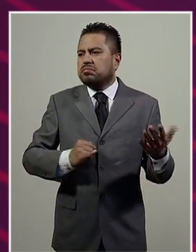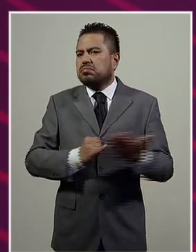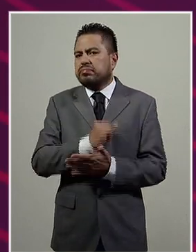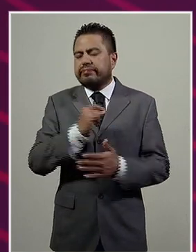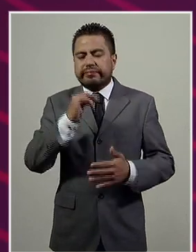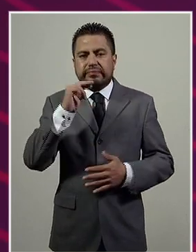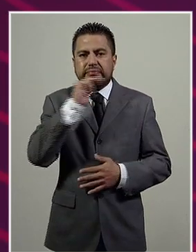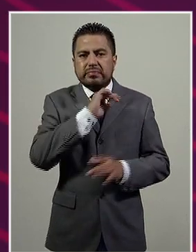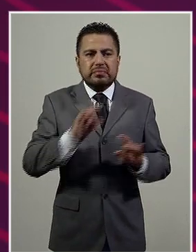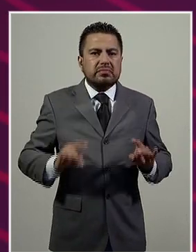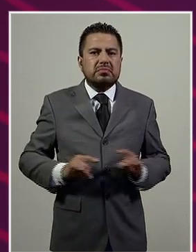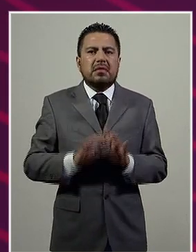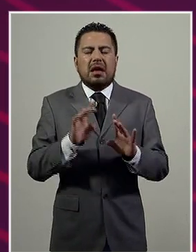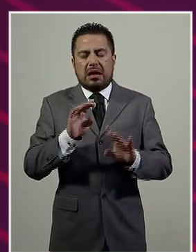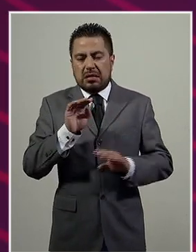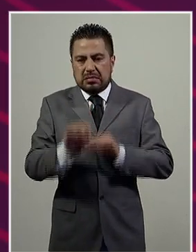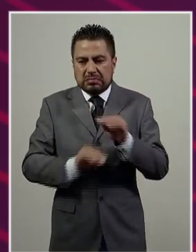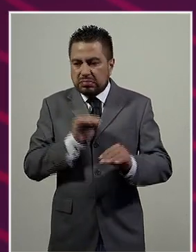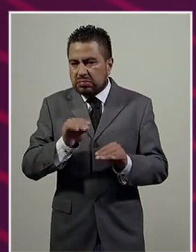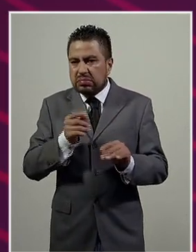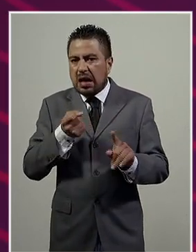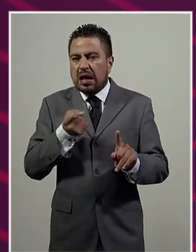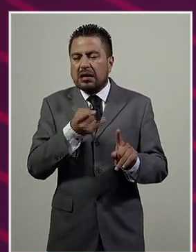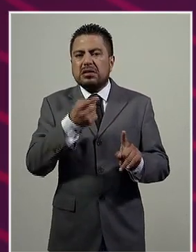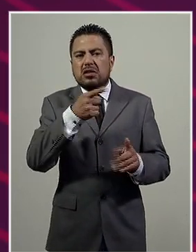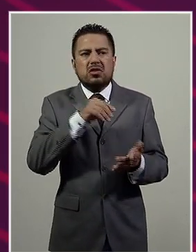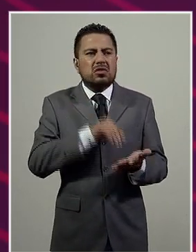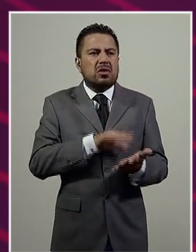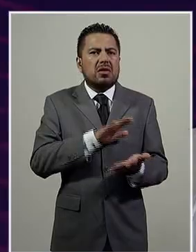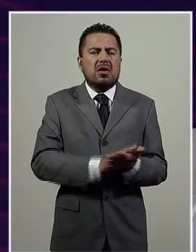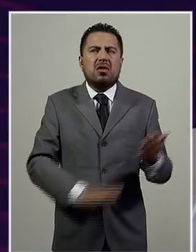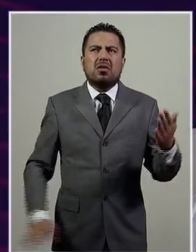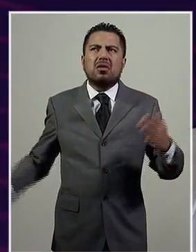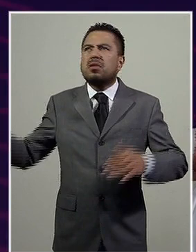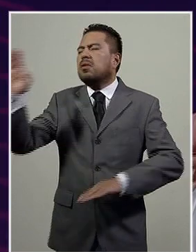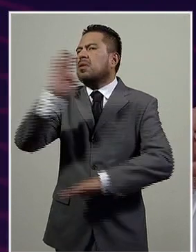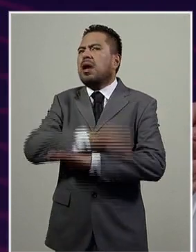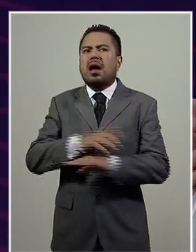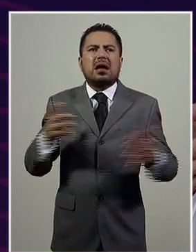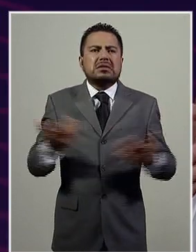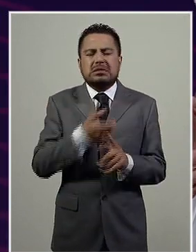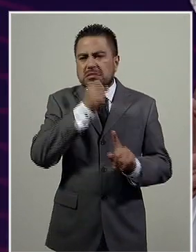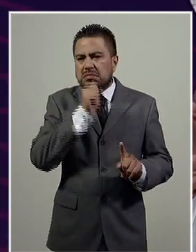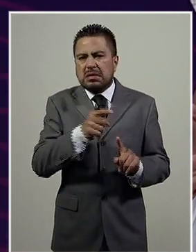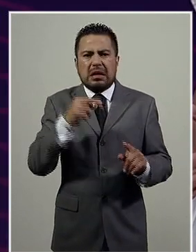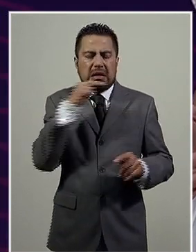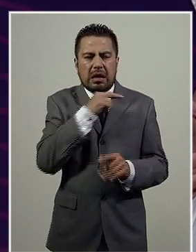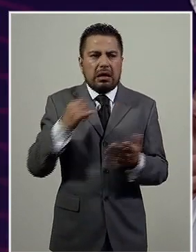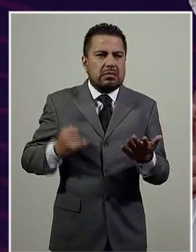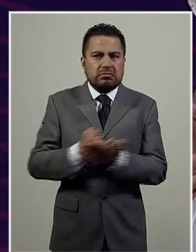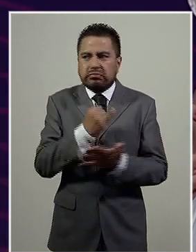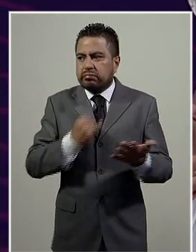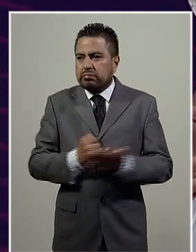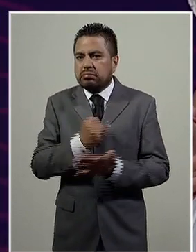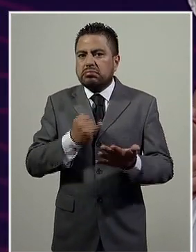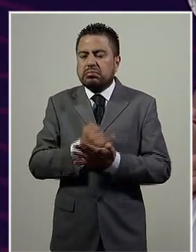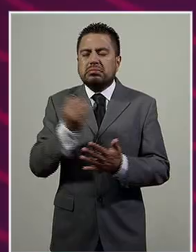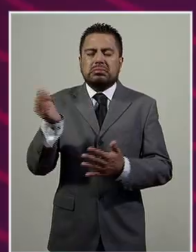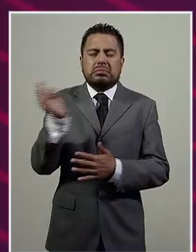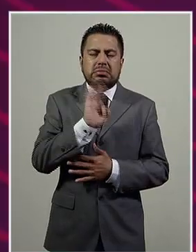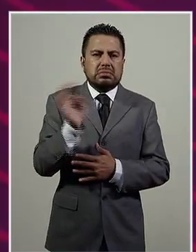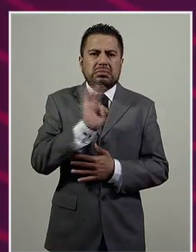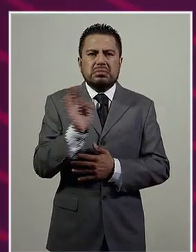muy rápidas o muy mecánicas, ¿no? Y estás ahí todo el día haciendo exactamente lo mismo y tomando decisiones muy rápidas, es más